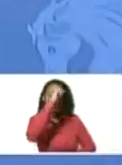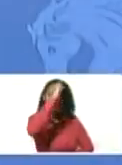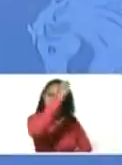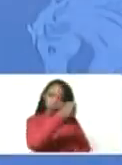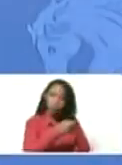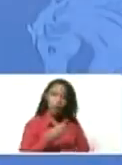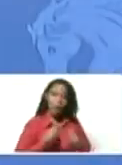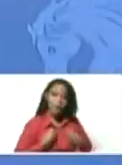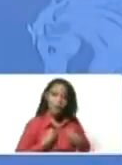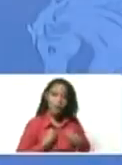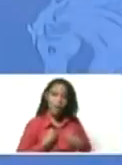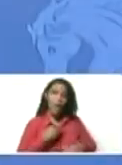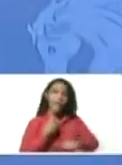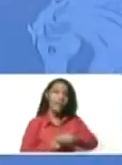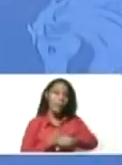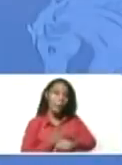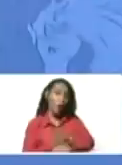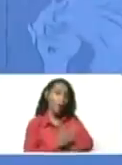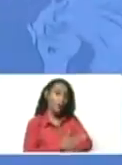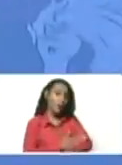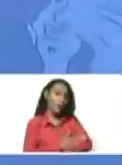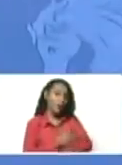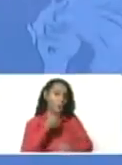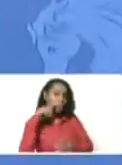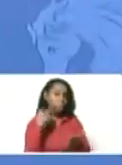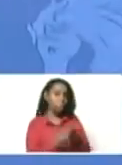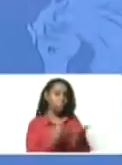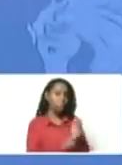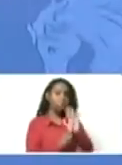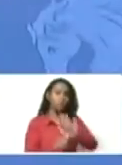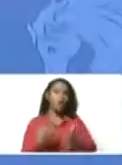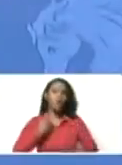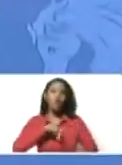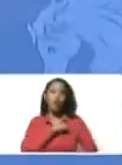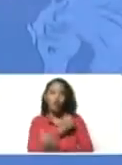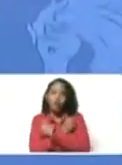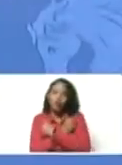en vida, a tiempo, de haber demostrado nuestro amor